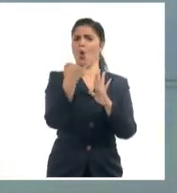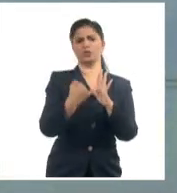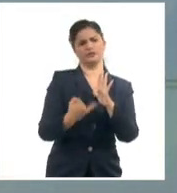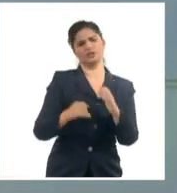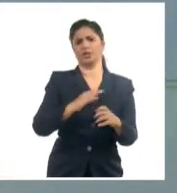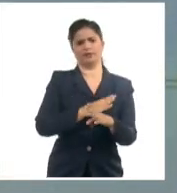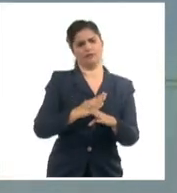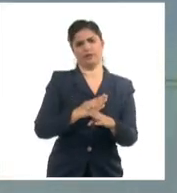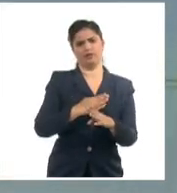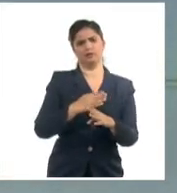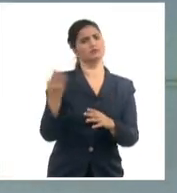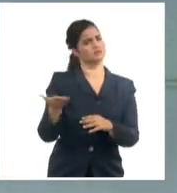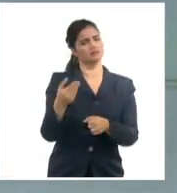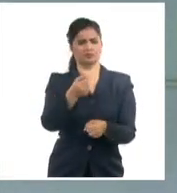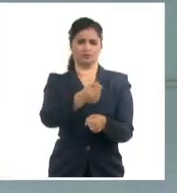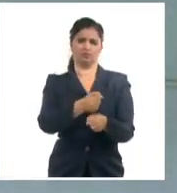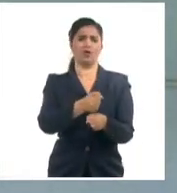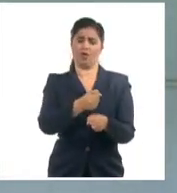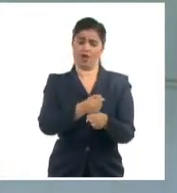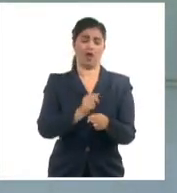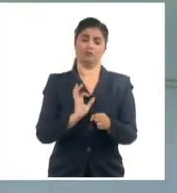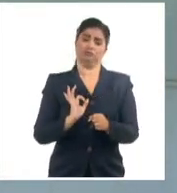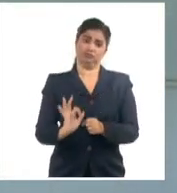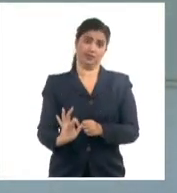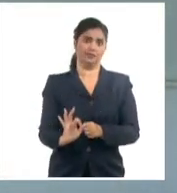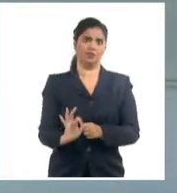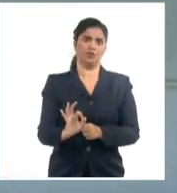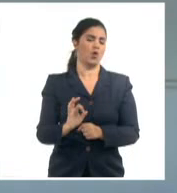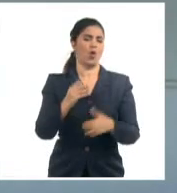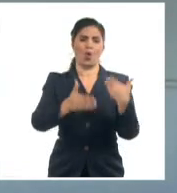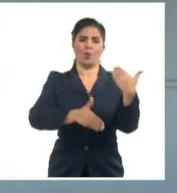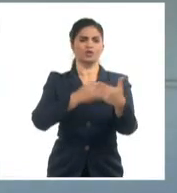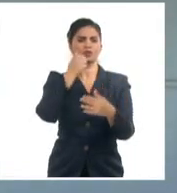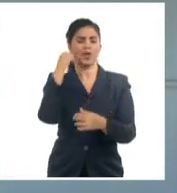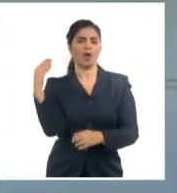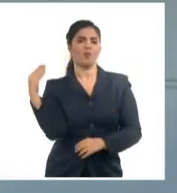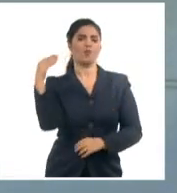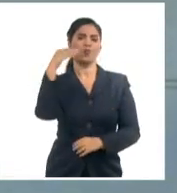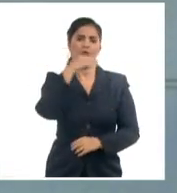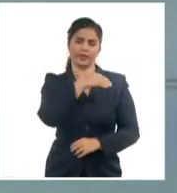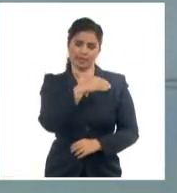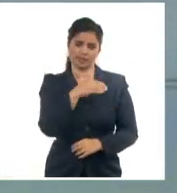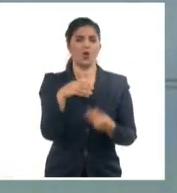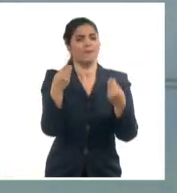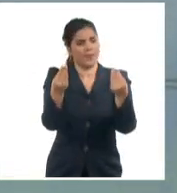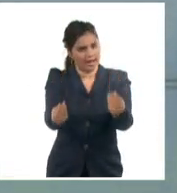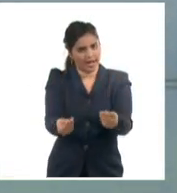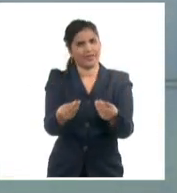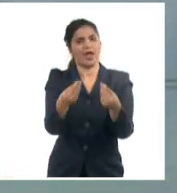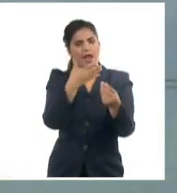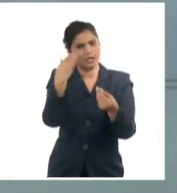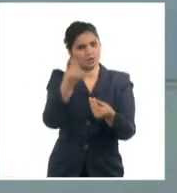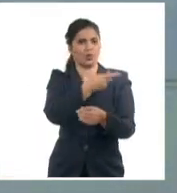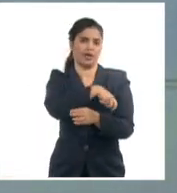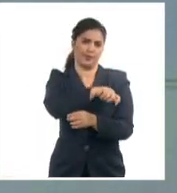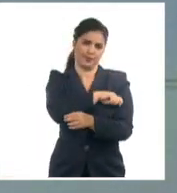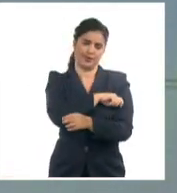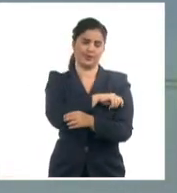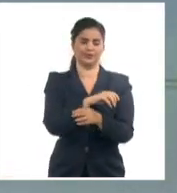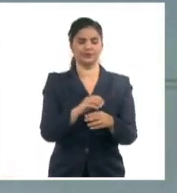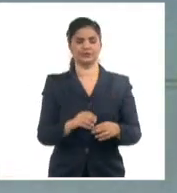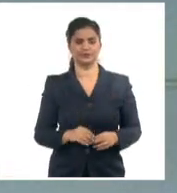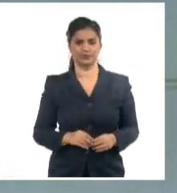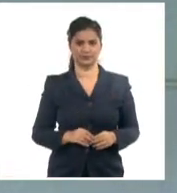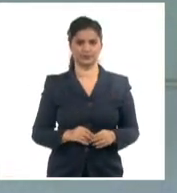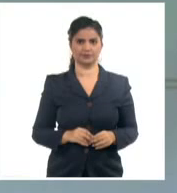obliga a ir a un proceso de modernización de los centrales para poder buscar ese aporte. Y entonces tenemos en